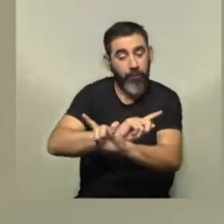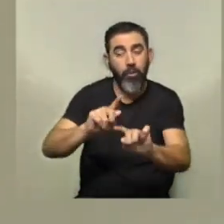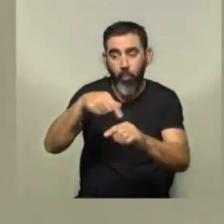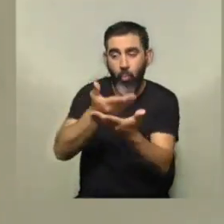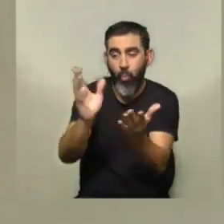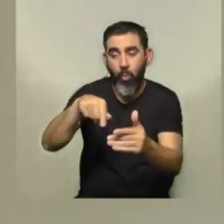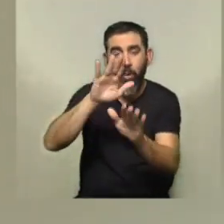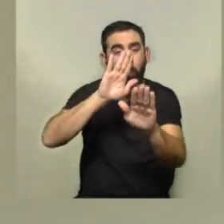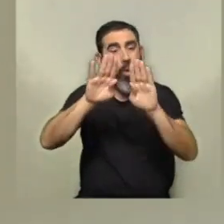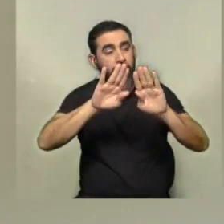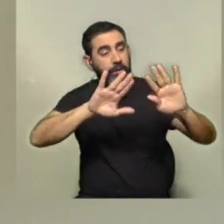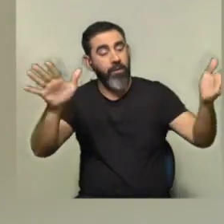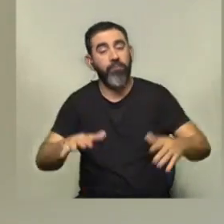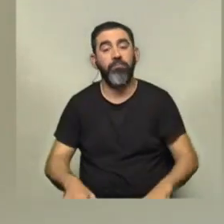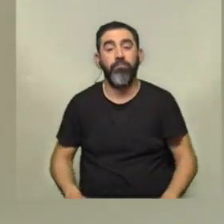después.